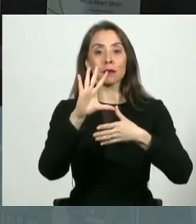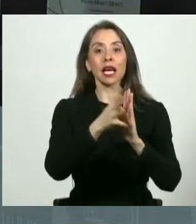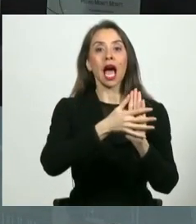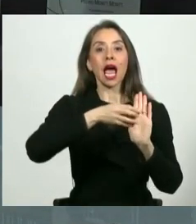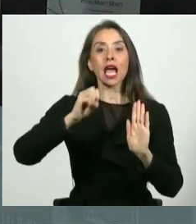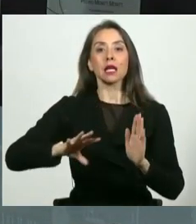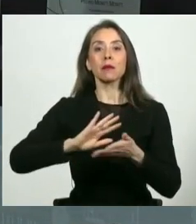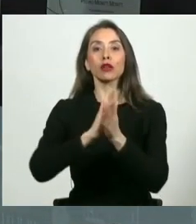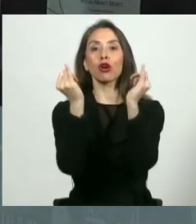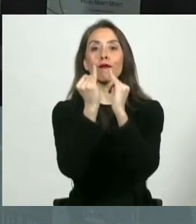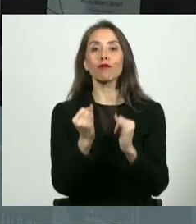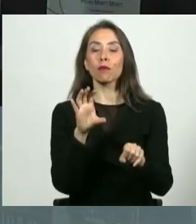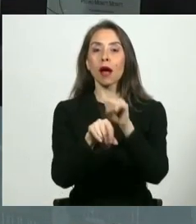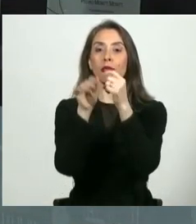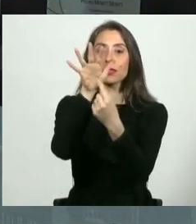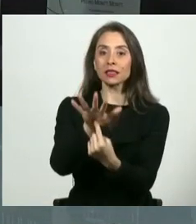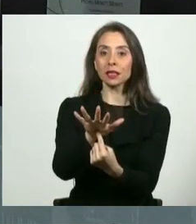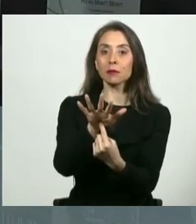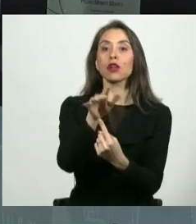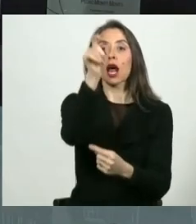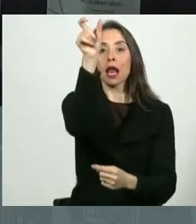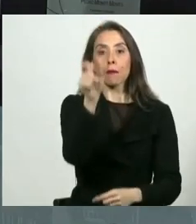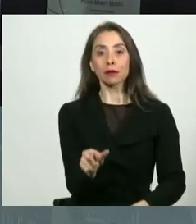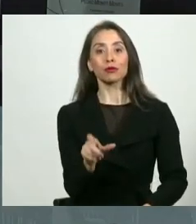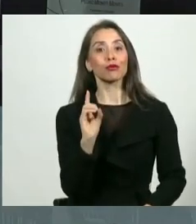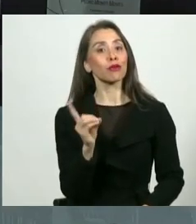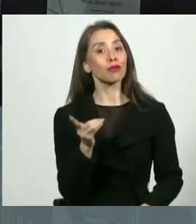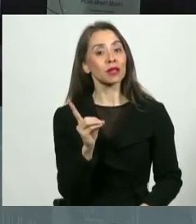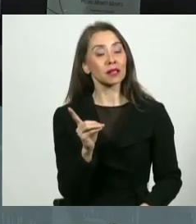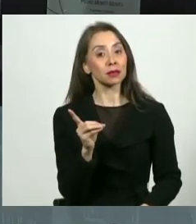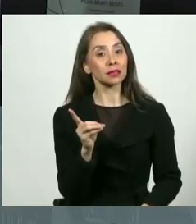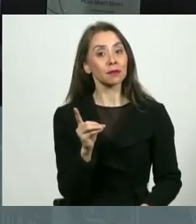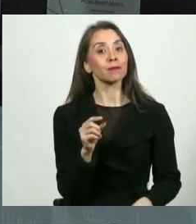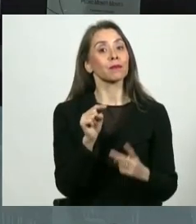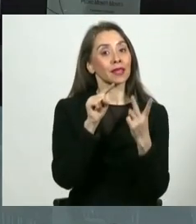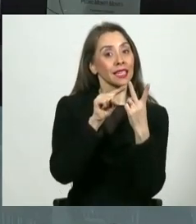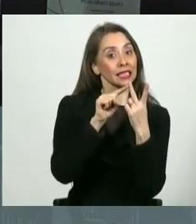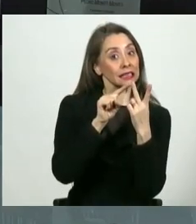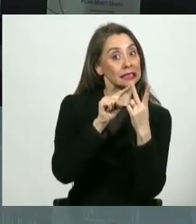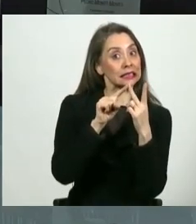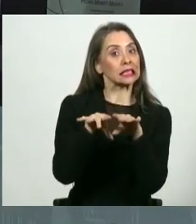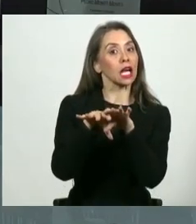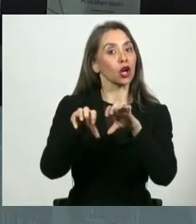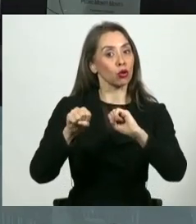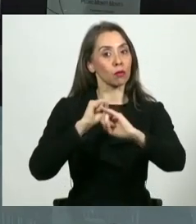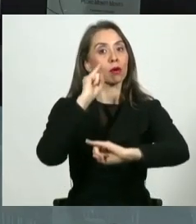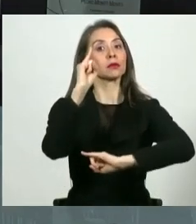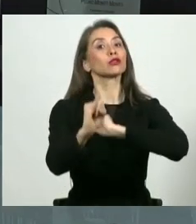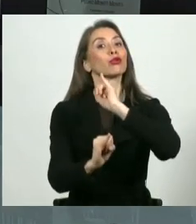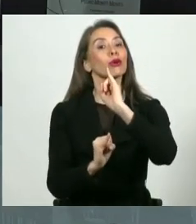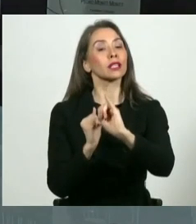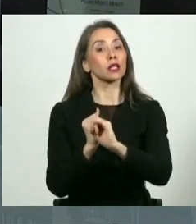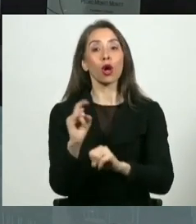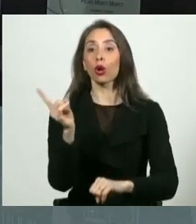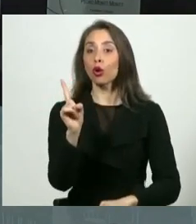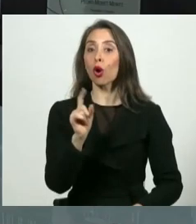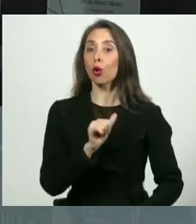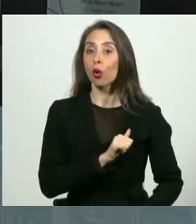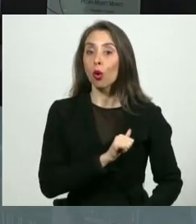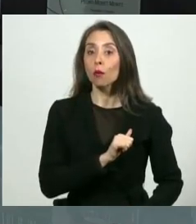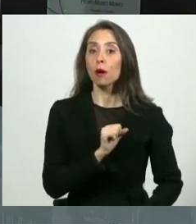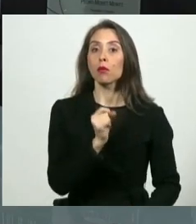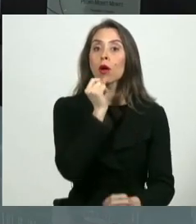Eliminación de Toda Forma de Discriminación contra las Personas con Discapacidad. Esto representa un compromiso internacional que, de no cumplirse, puede